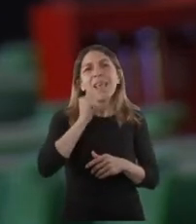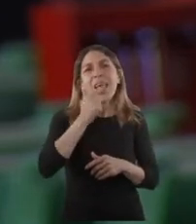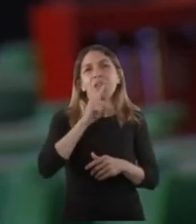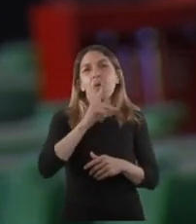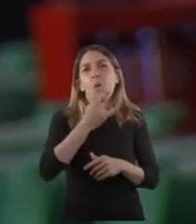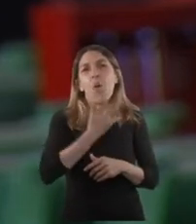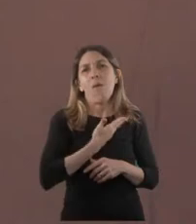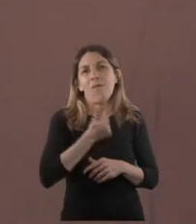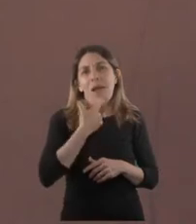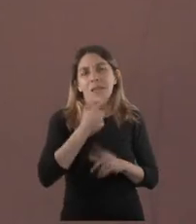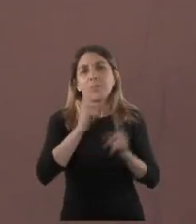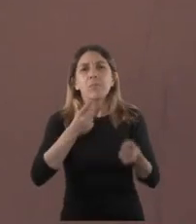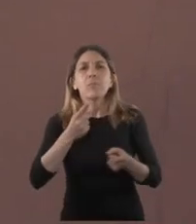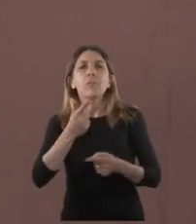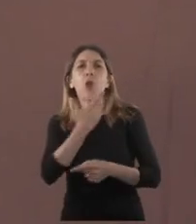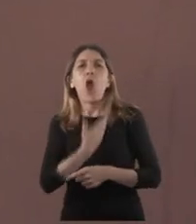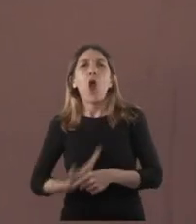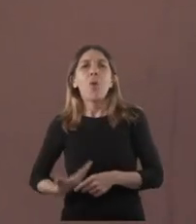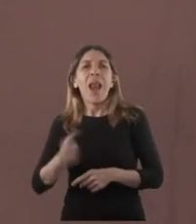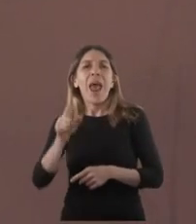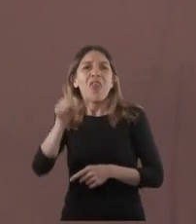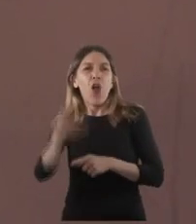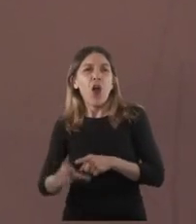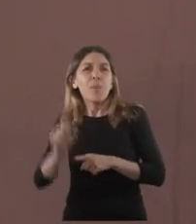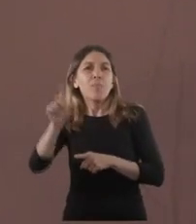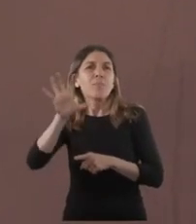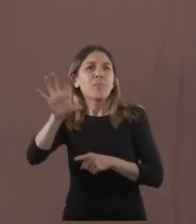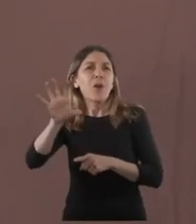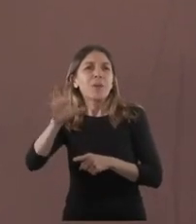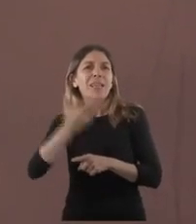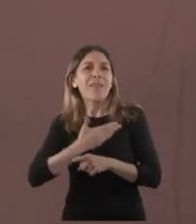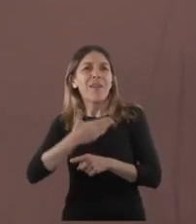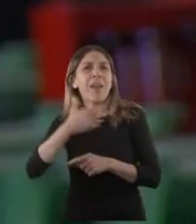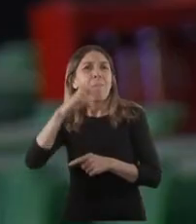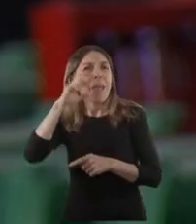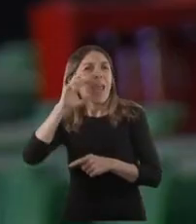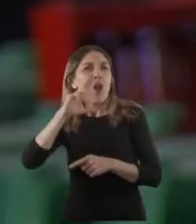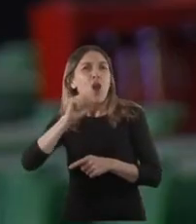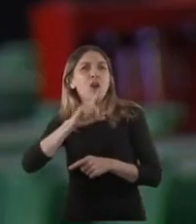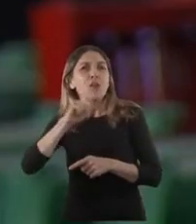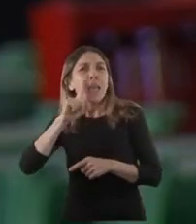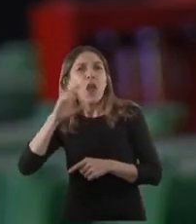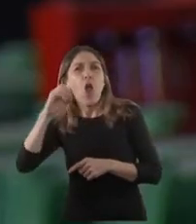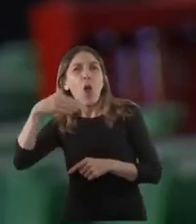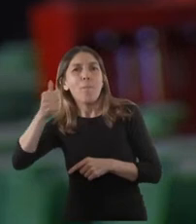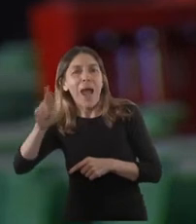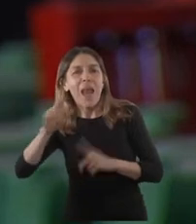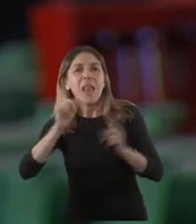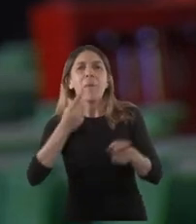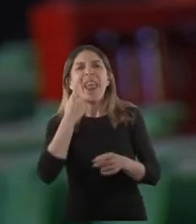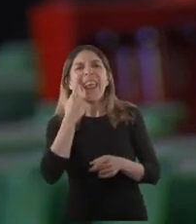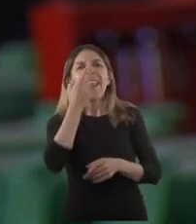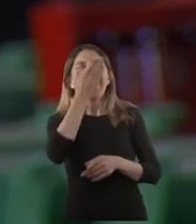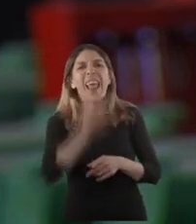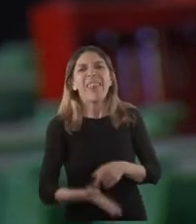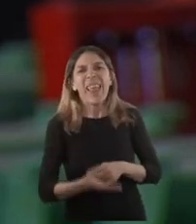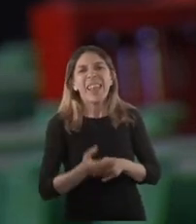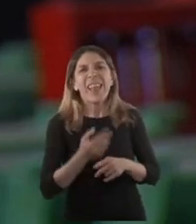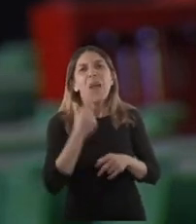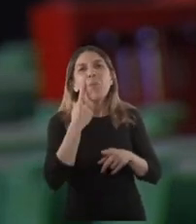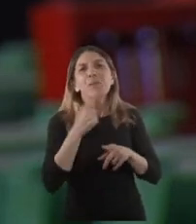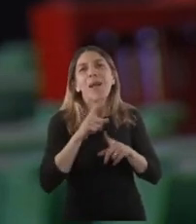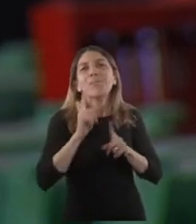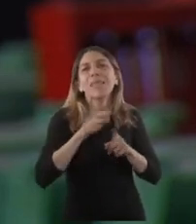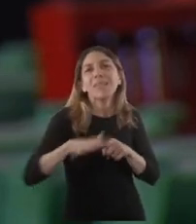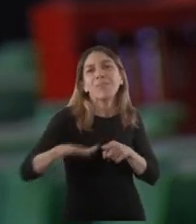señor Gobernador de la provincia de Santa Fe, Omar Perotti, a nuestro Intendente Municipal de Las